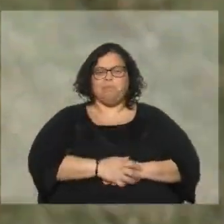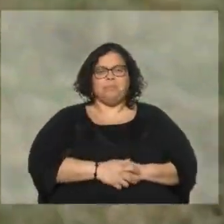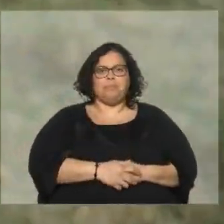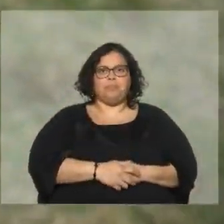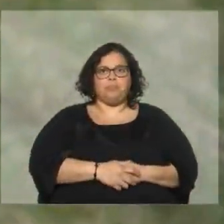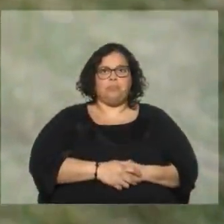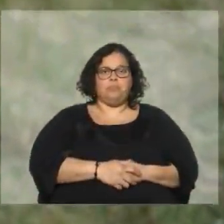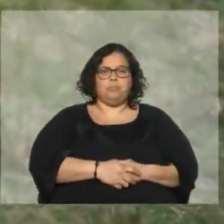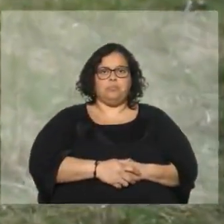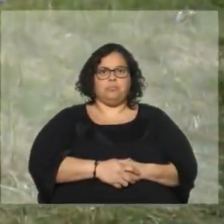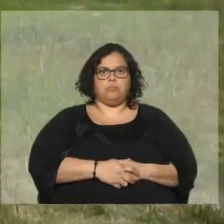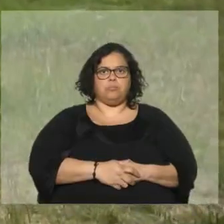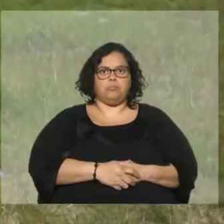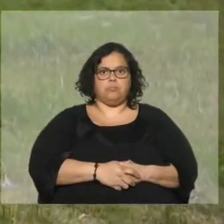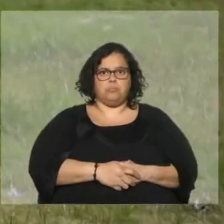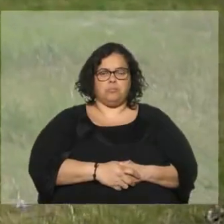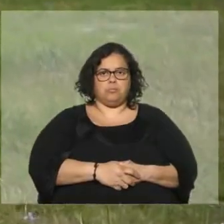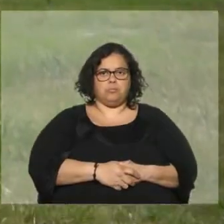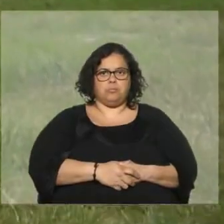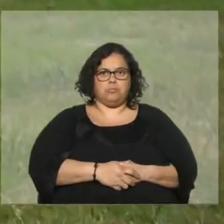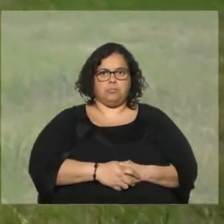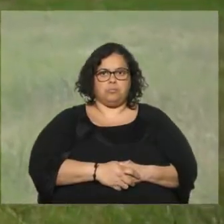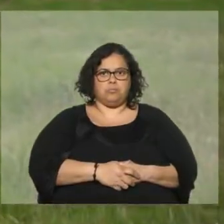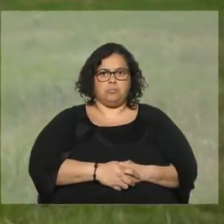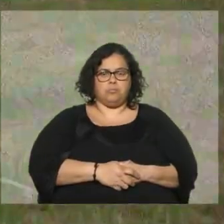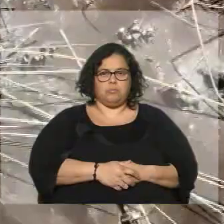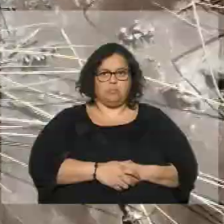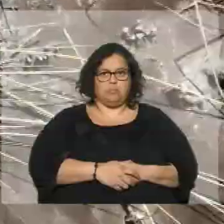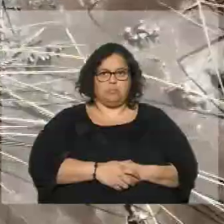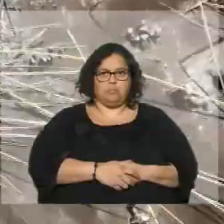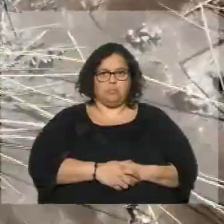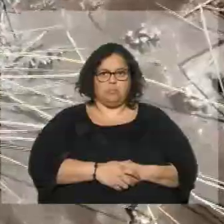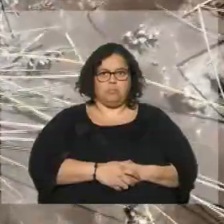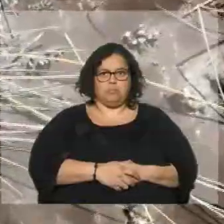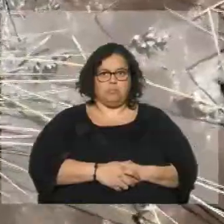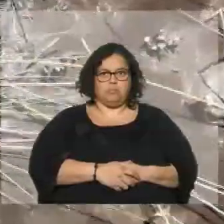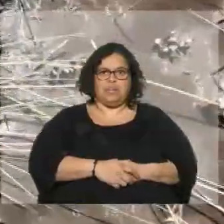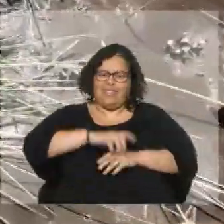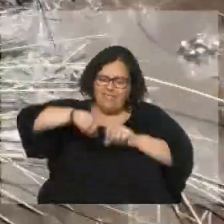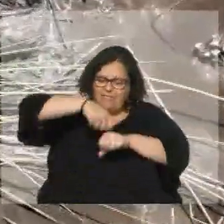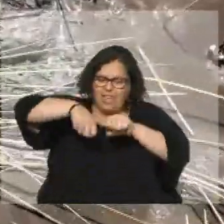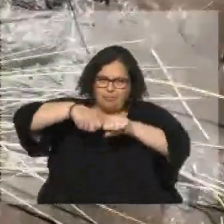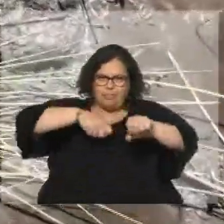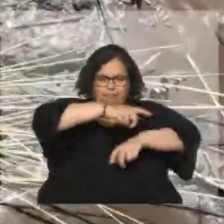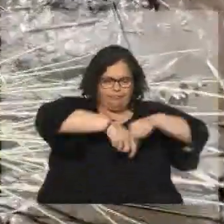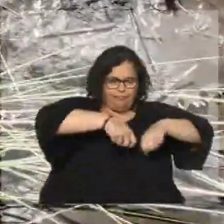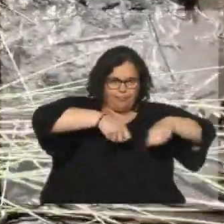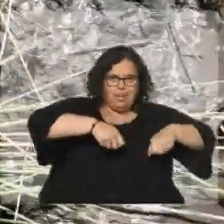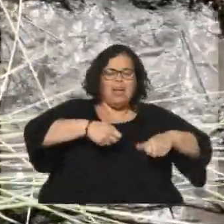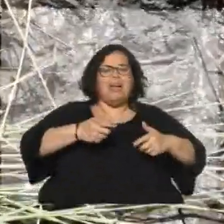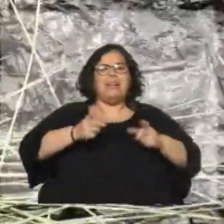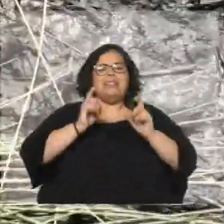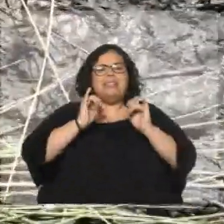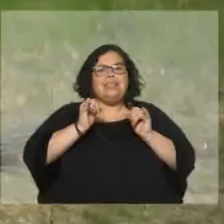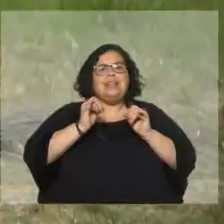Ahí tú haces el mazo. Esto para que el agua no te. Porque a veces el agua está picado, ¿viste? Y te lo desarma la balsa. Claro. Esto es porque está atado, o hace